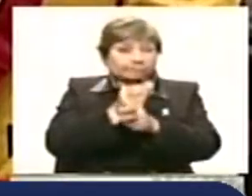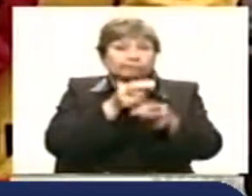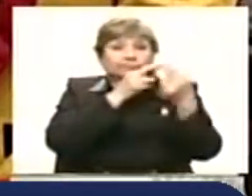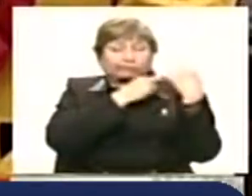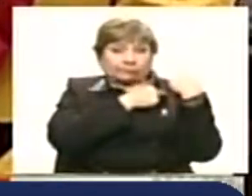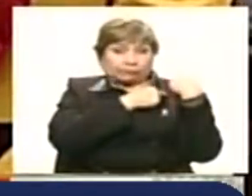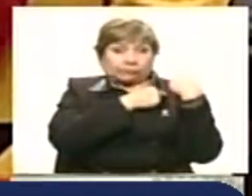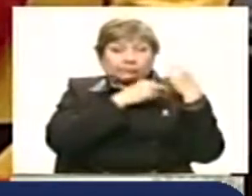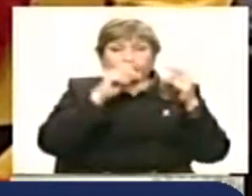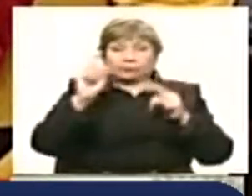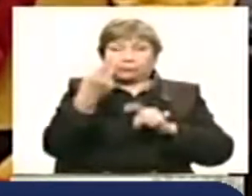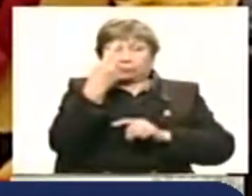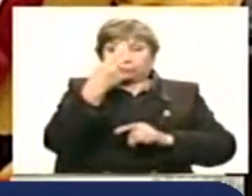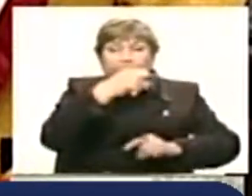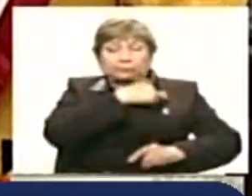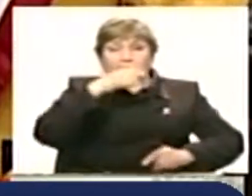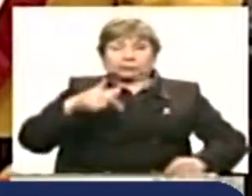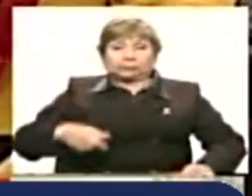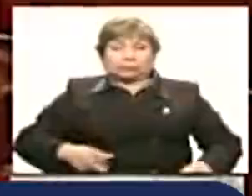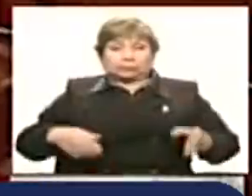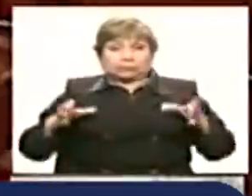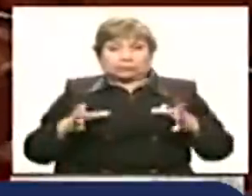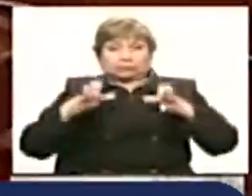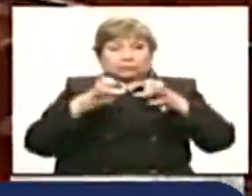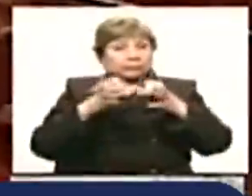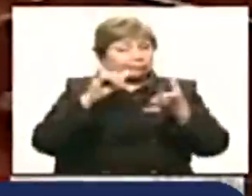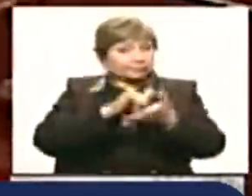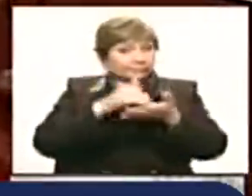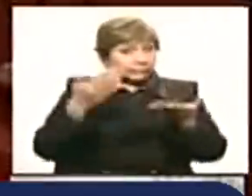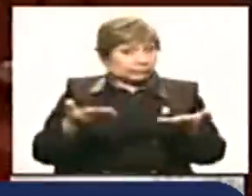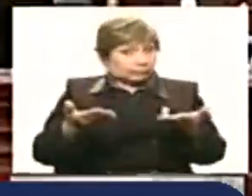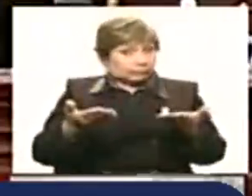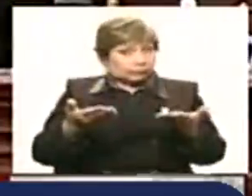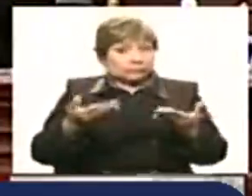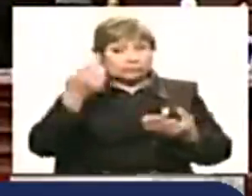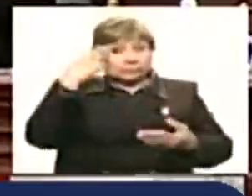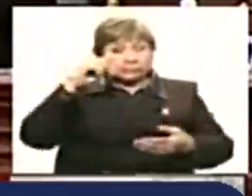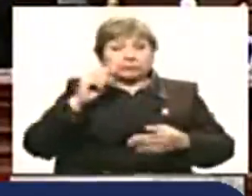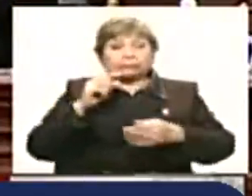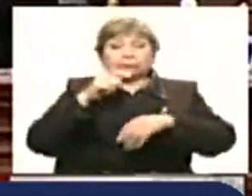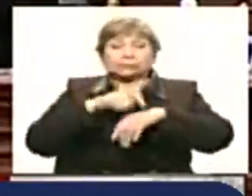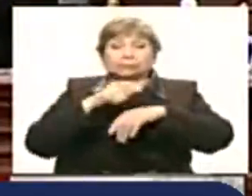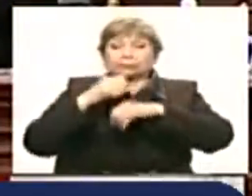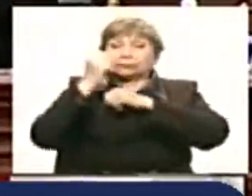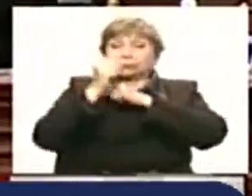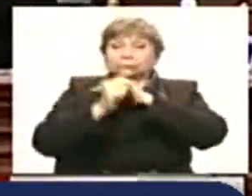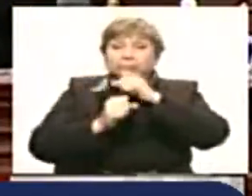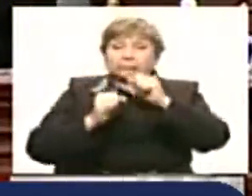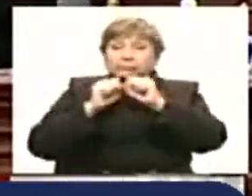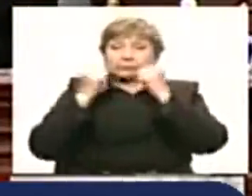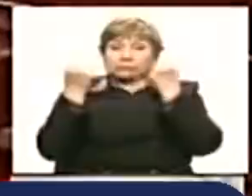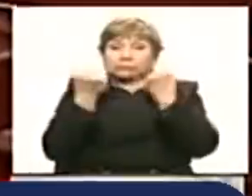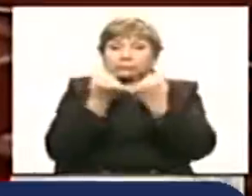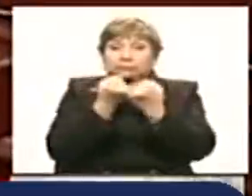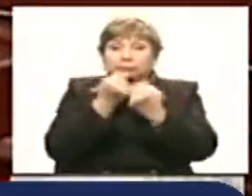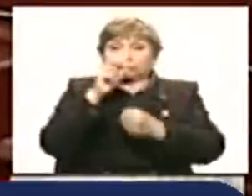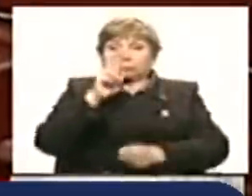cargo de primera vicepresidenta del Congreso de la República para el periodo anual de sesiones